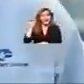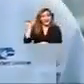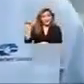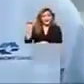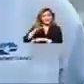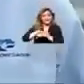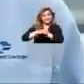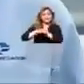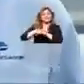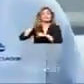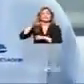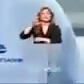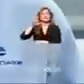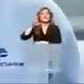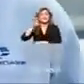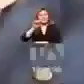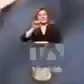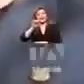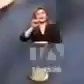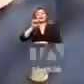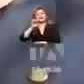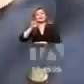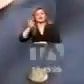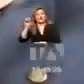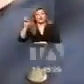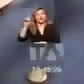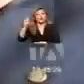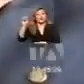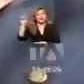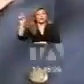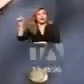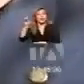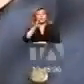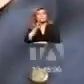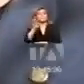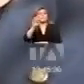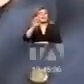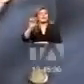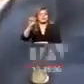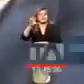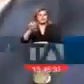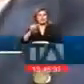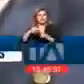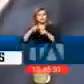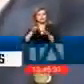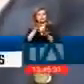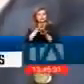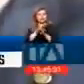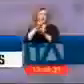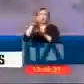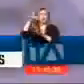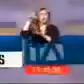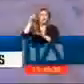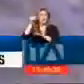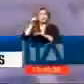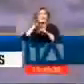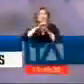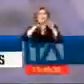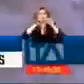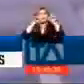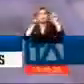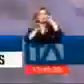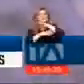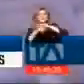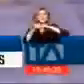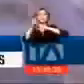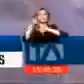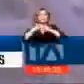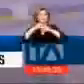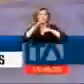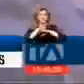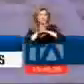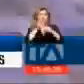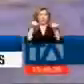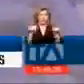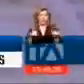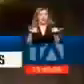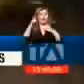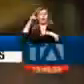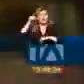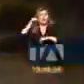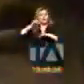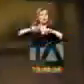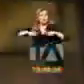Torre, exfuncionario de Petroecuador, junto a Roberto Barrera. Eso ya en el gobierno actual. Ambos confesaron que pidieron